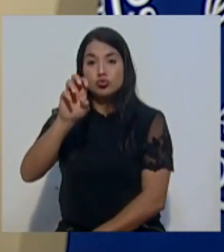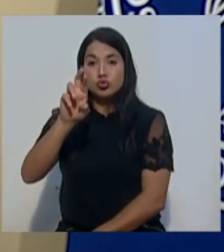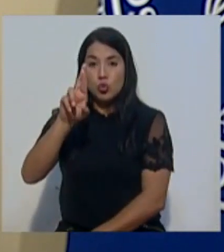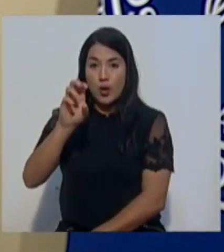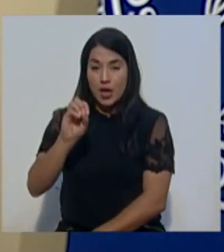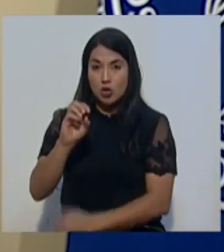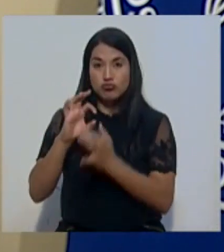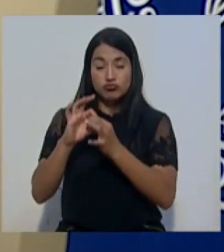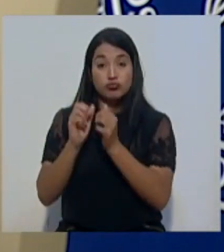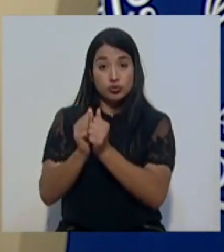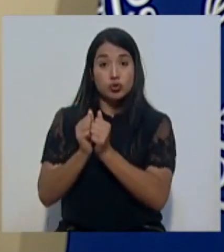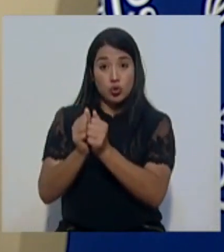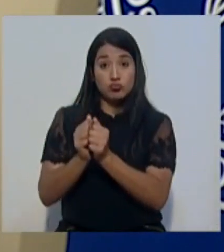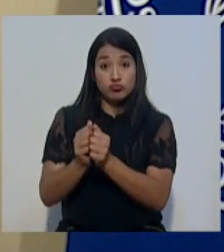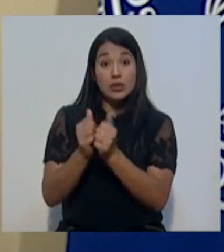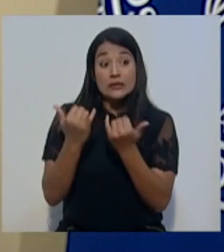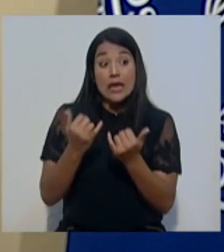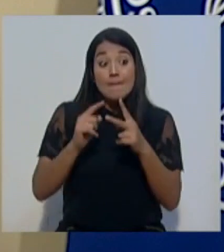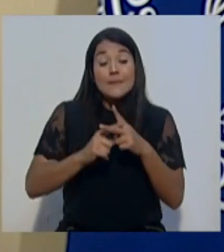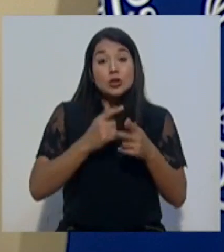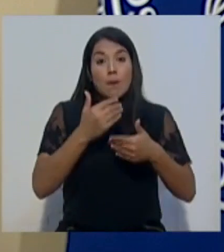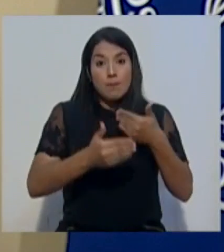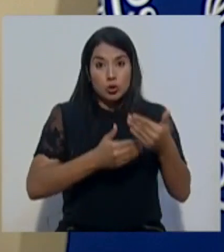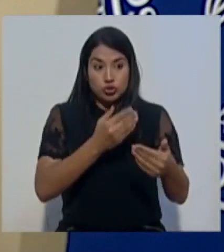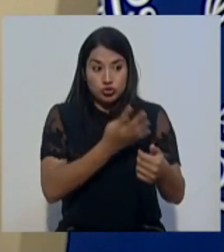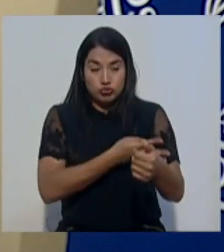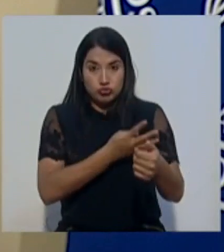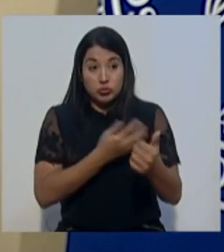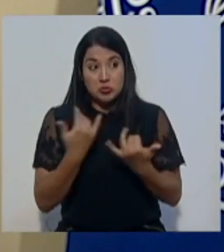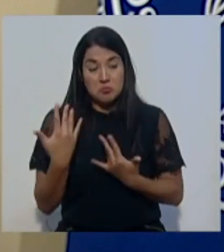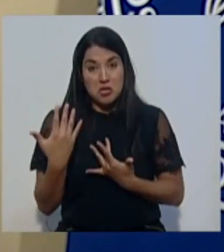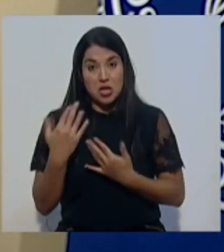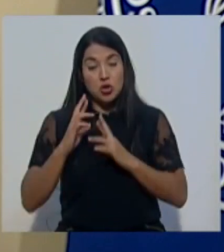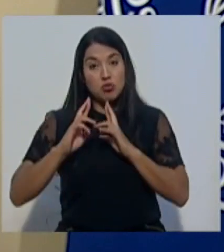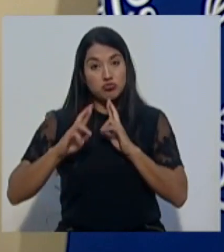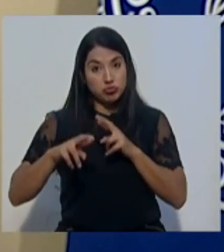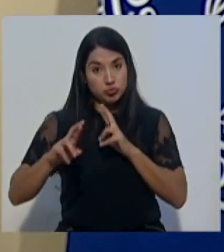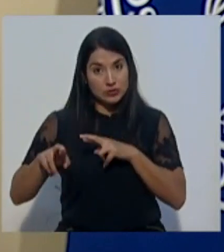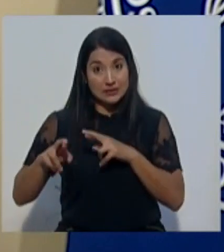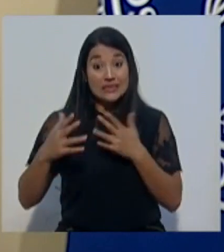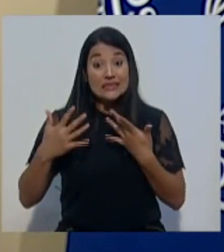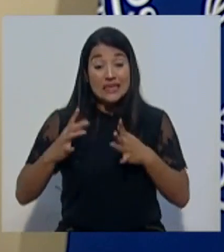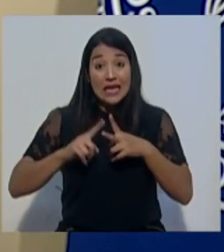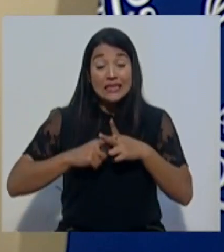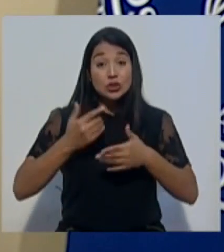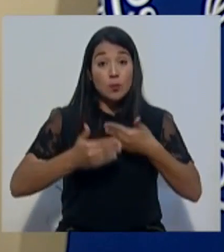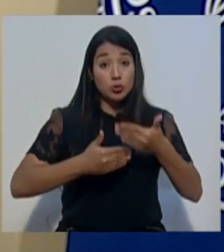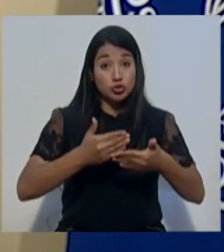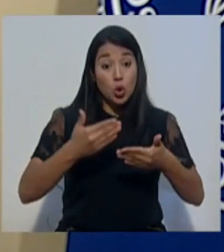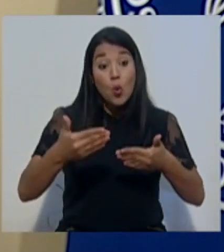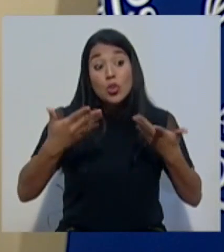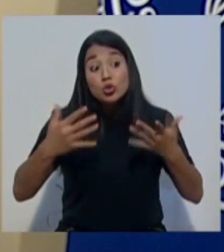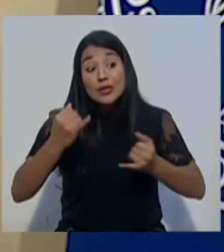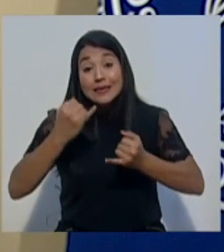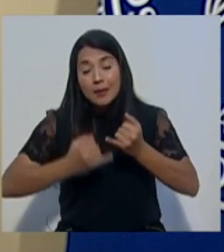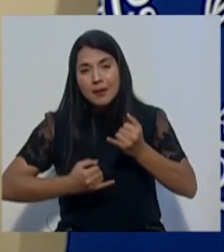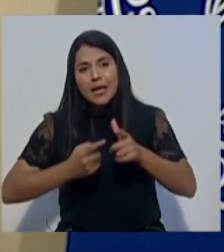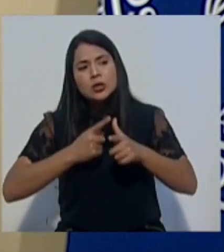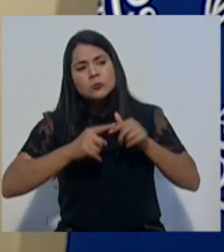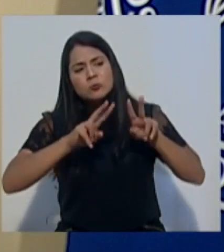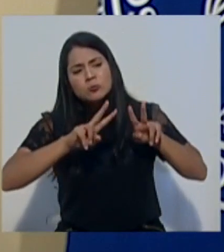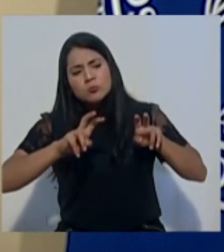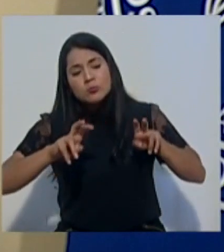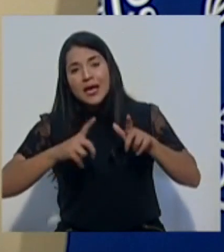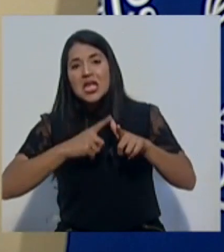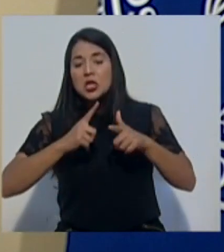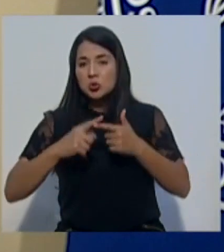de esos resultados. Ese proceso ya inició. Cuando ese proceso termine, se analiza y se esperaría que se dé